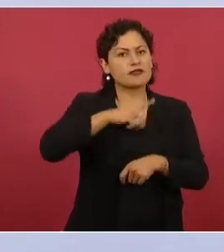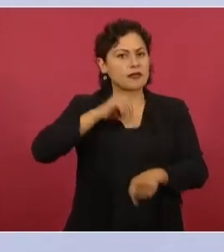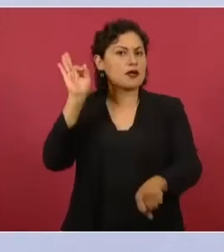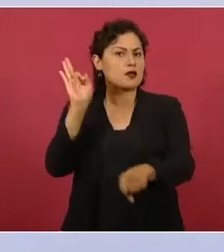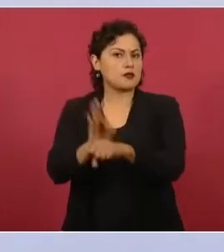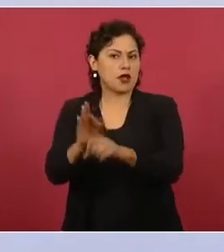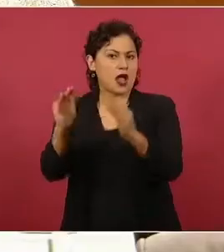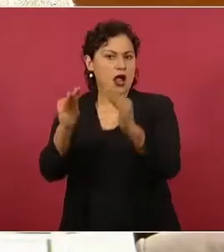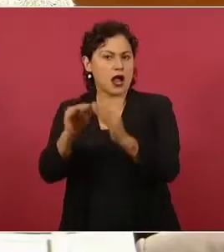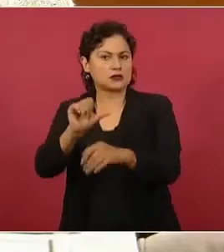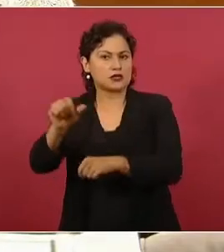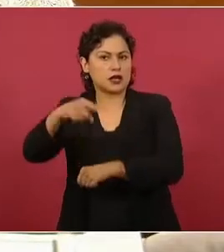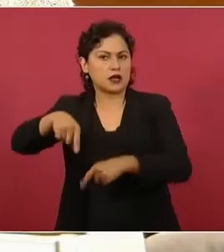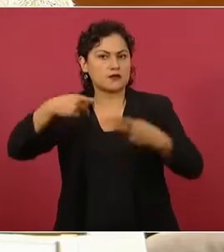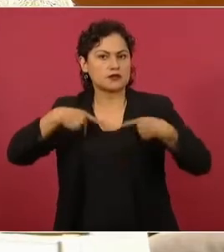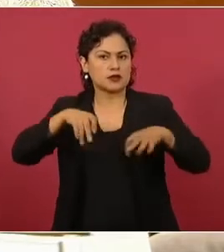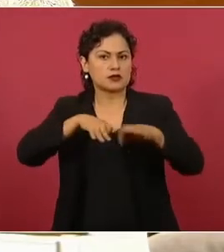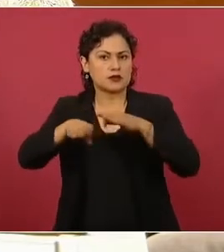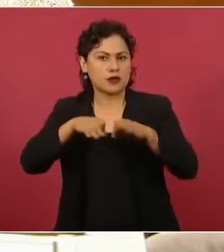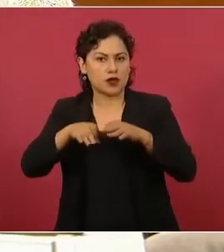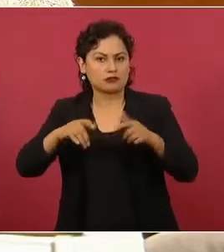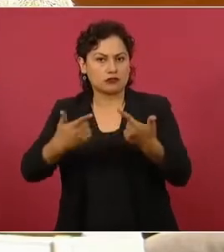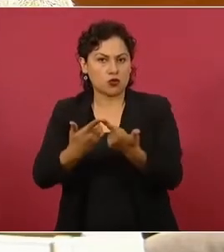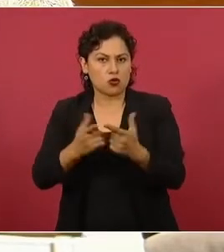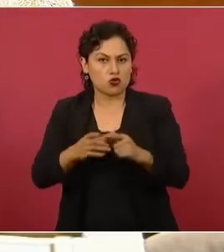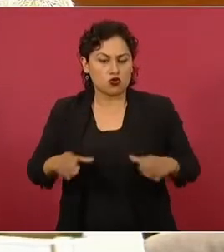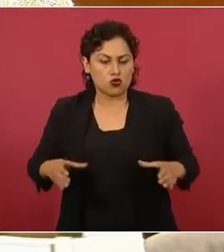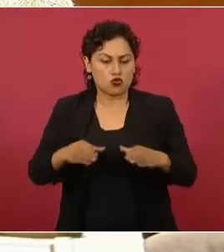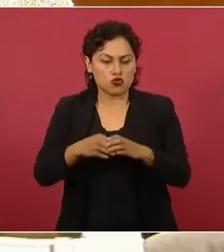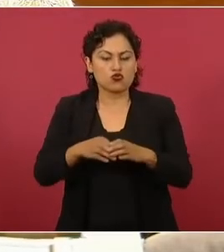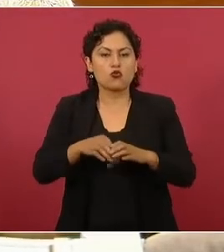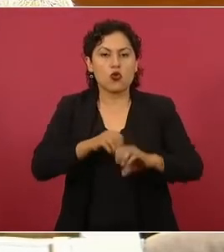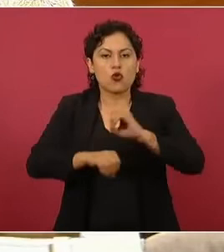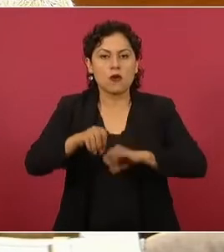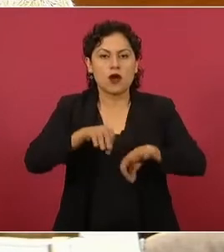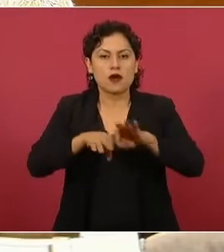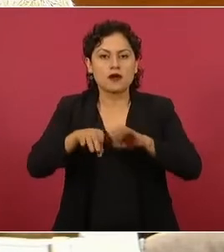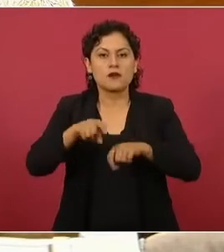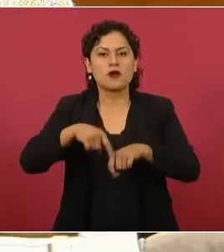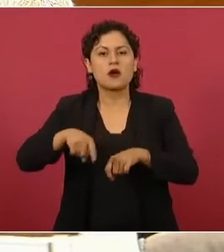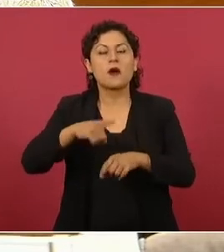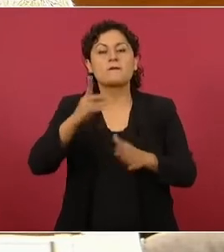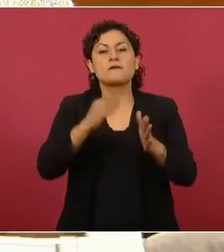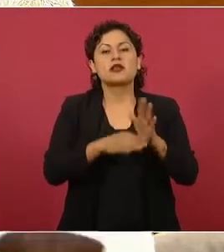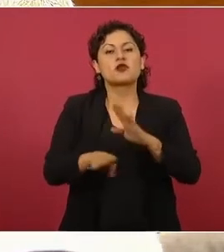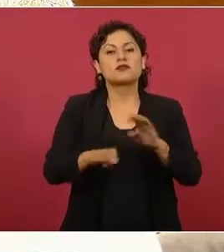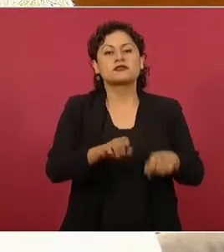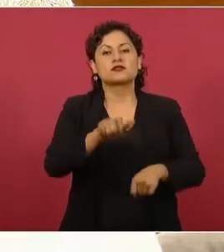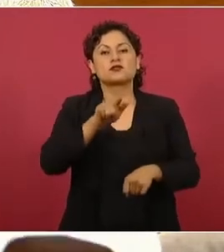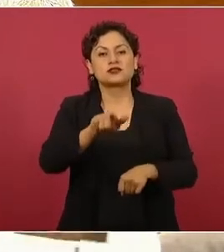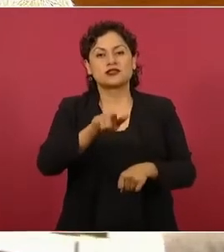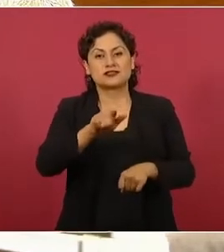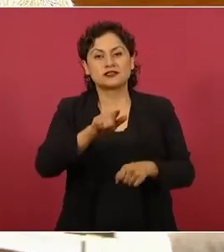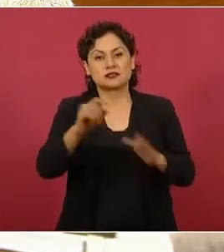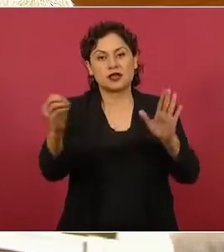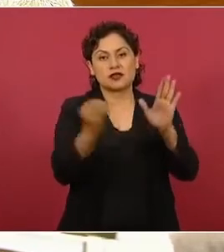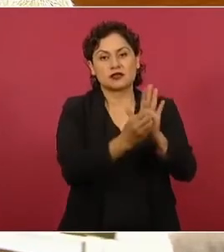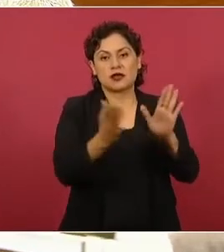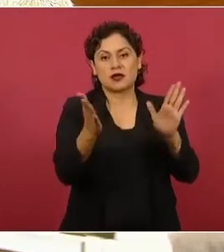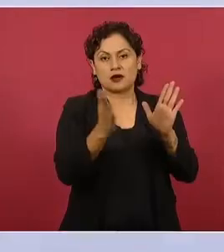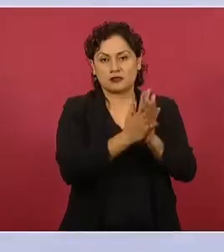Revolución y la lucha obrera, el Constituyente de 1917 retomó dicha idea y la plasmó en el